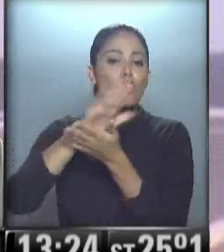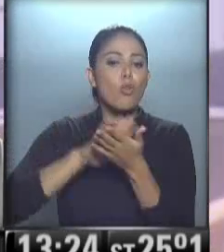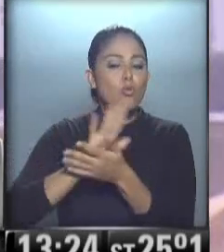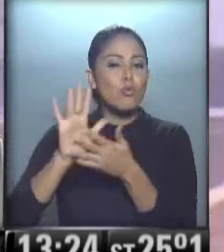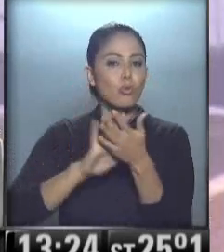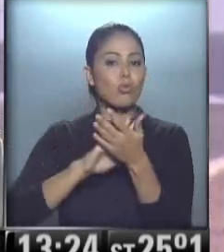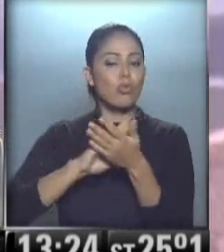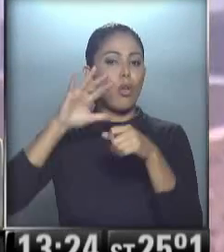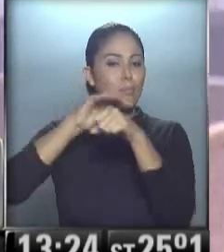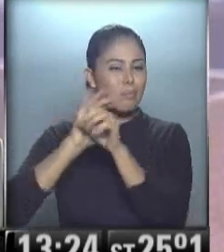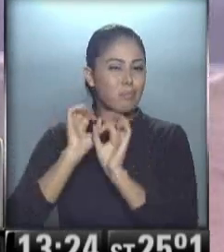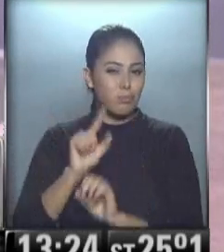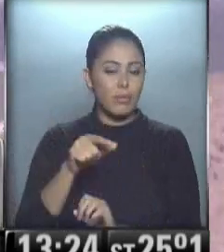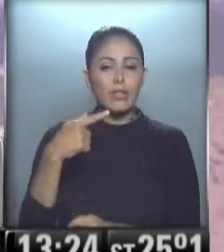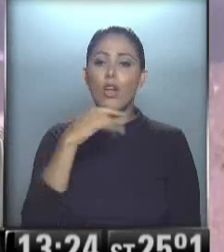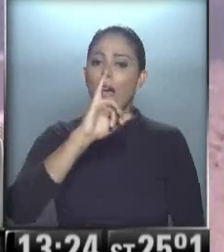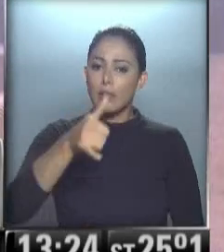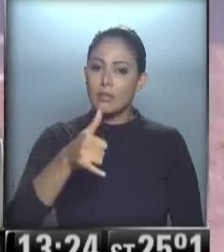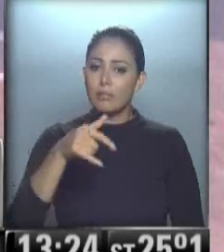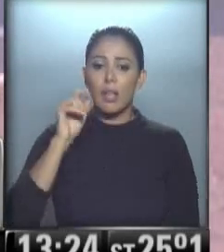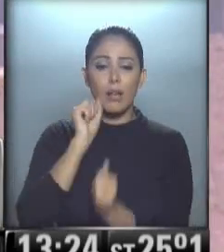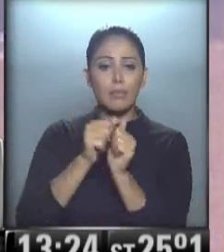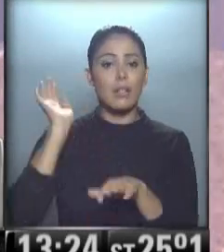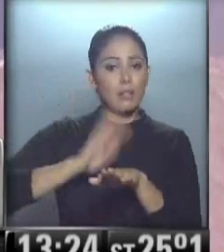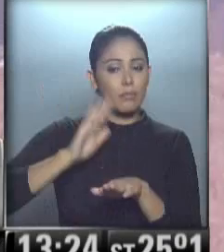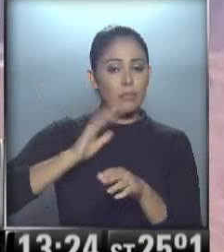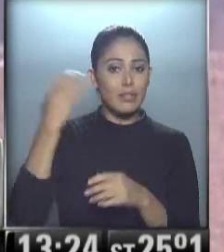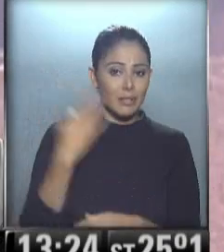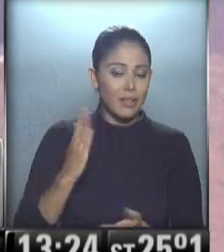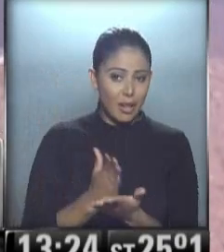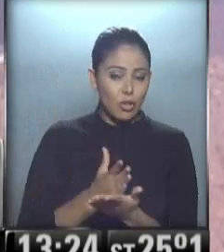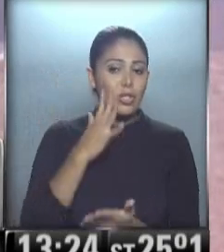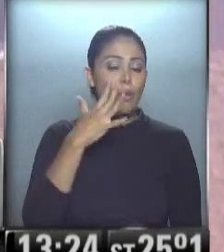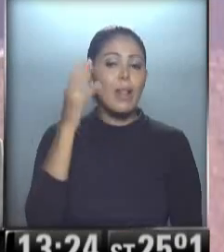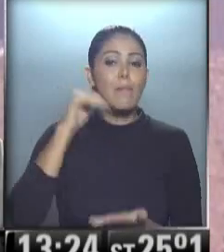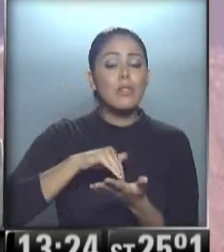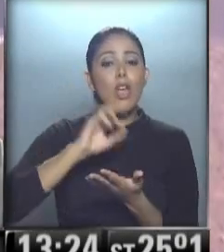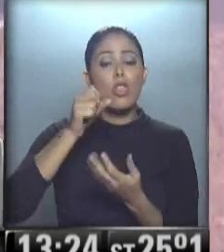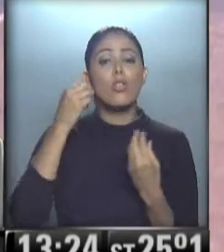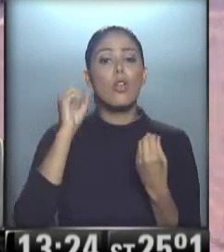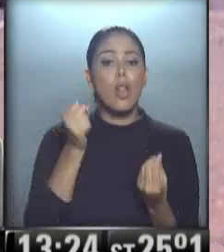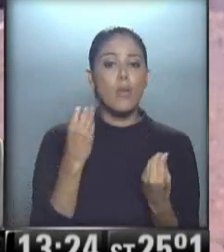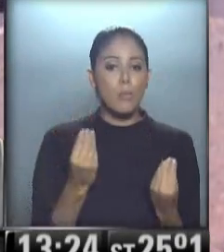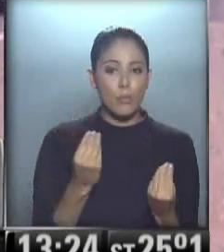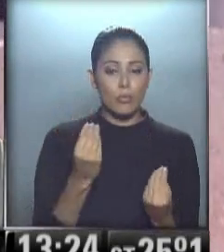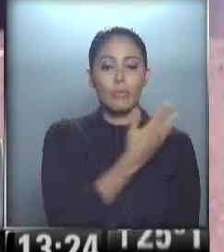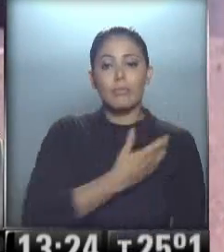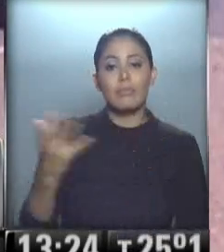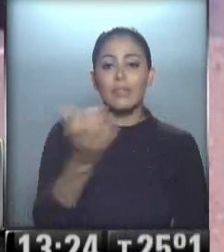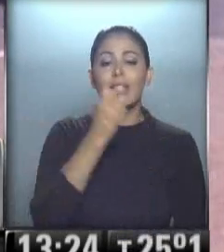expropiación que reconoce el derecho de la compañía a percibir 5000 millones de dólares como compensación por la expropiación del